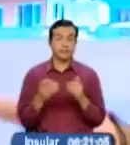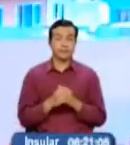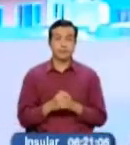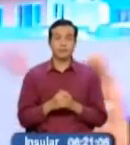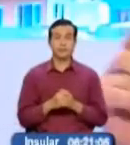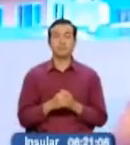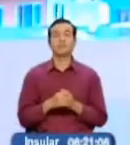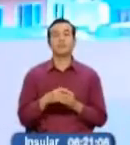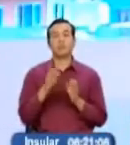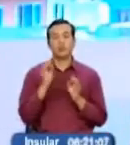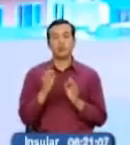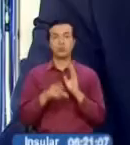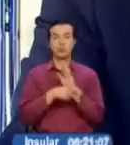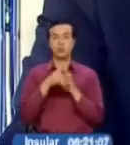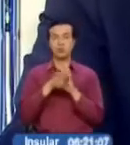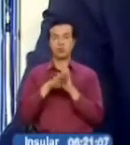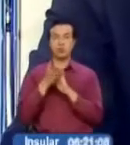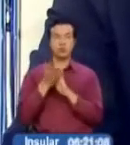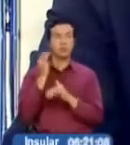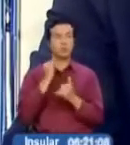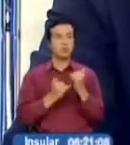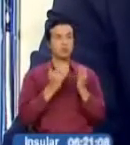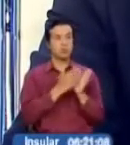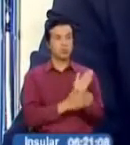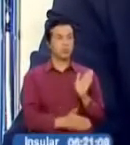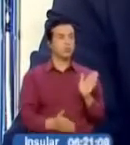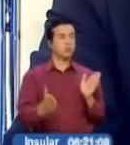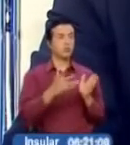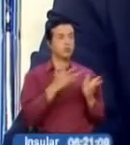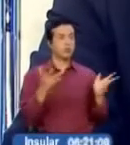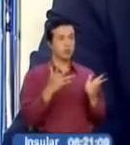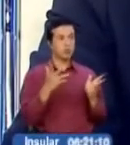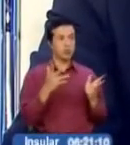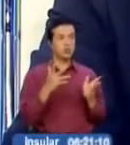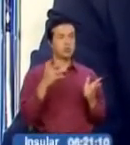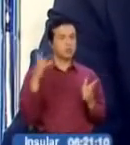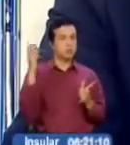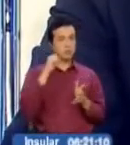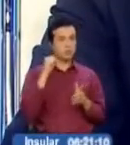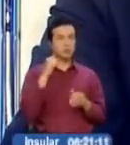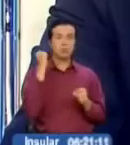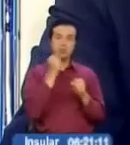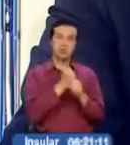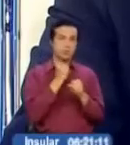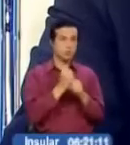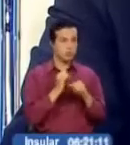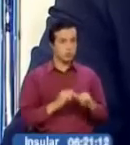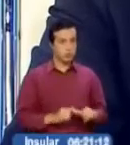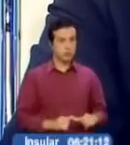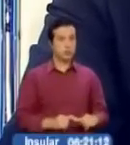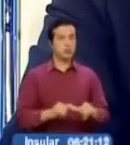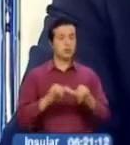ende del crudo. Y ya para terminar, de ahí entonces, como moraleja, seguir trabajando